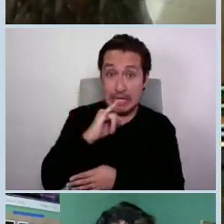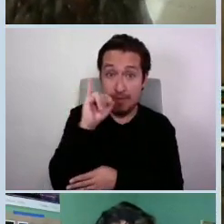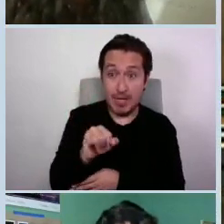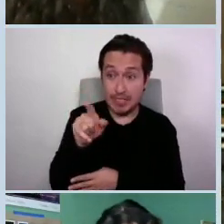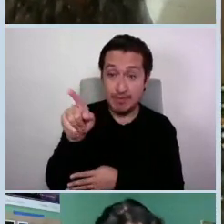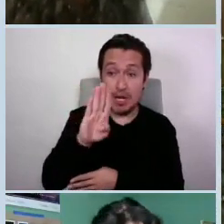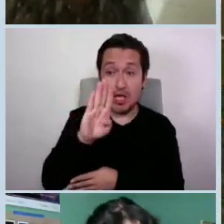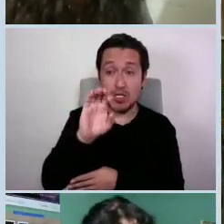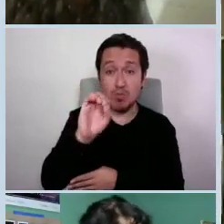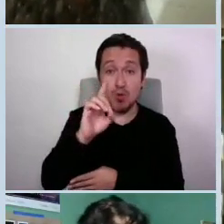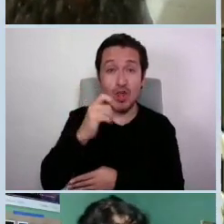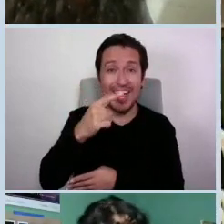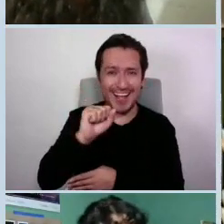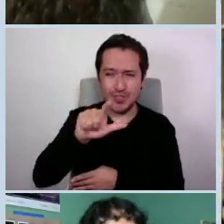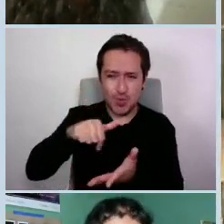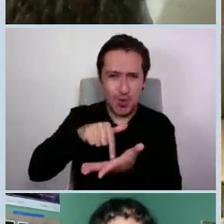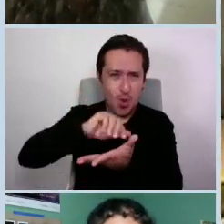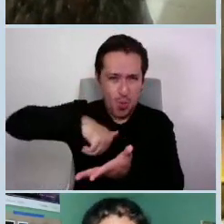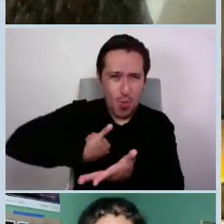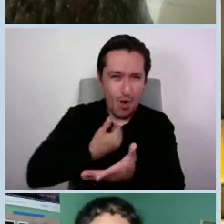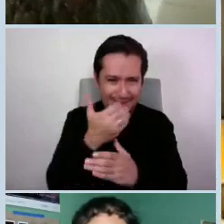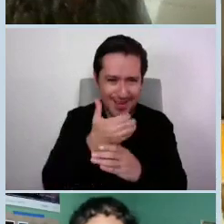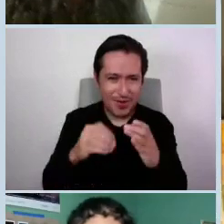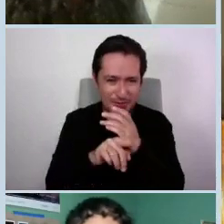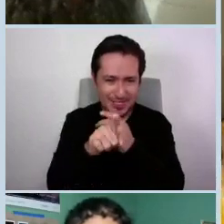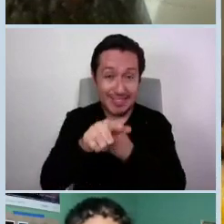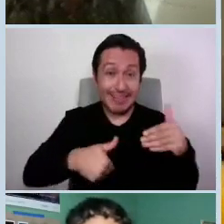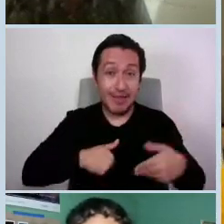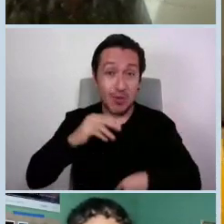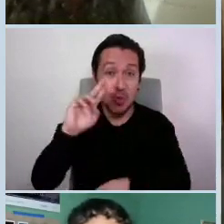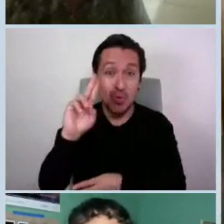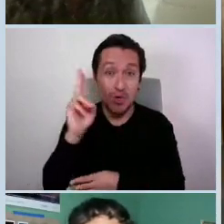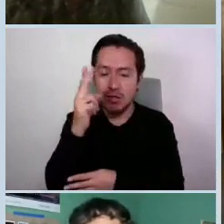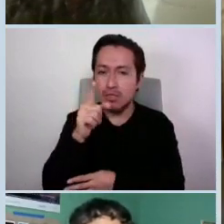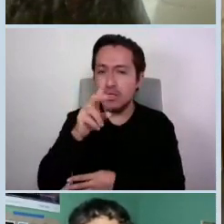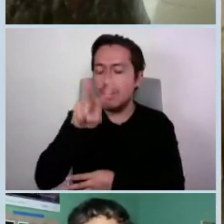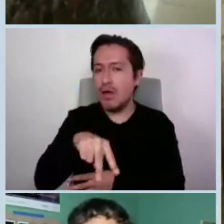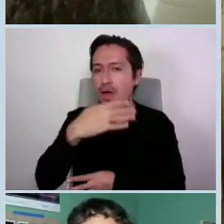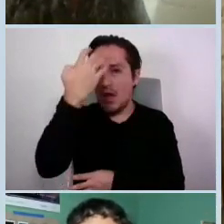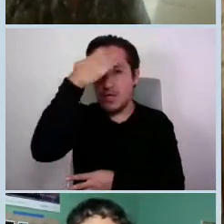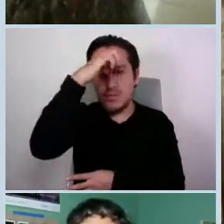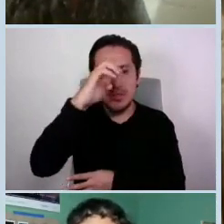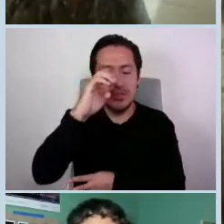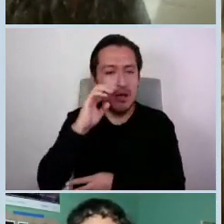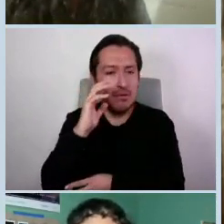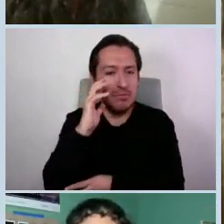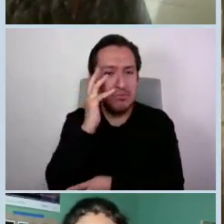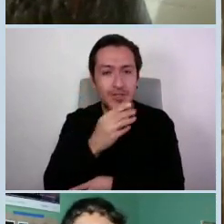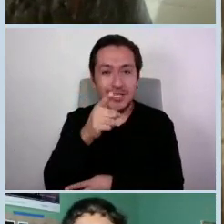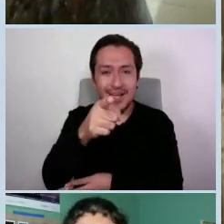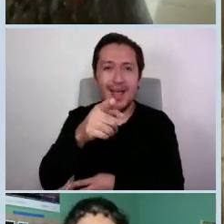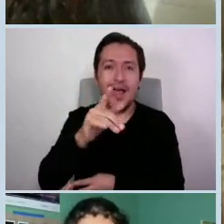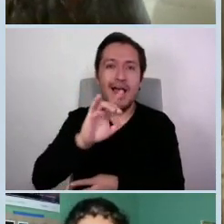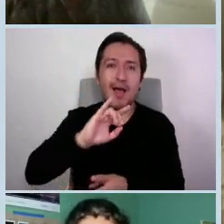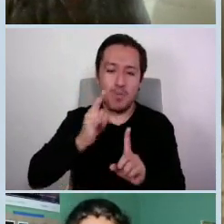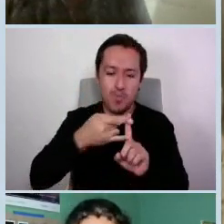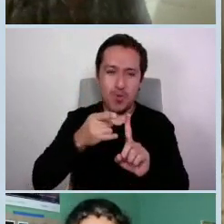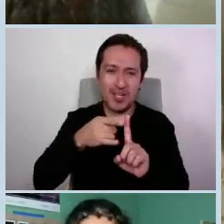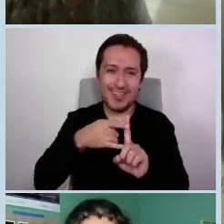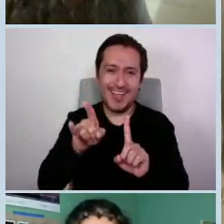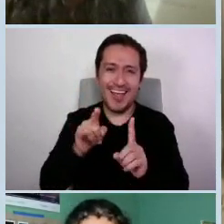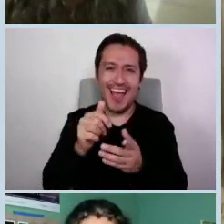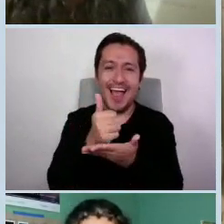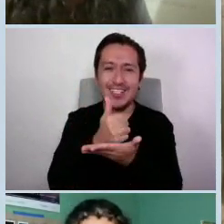teatro UNAM y fue una experiencia bellísima conocer a nuestra icónica puerta azul que después sería